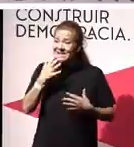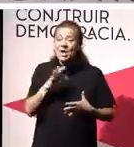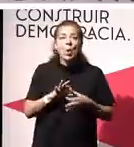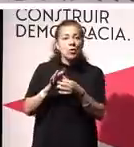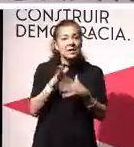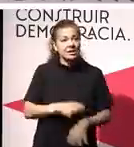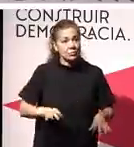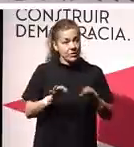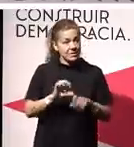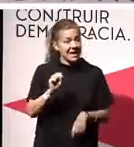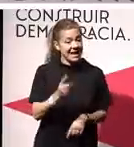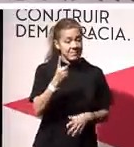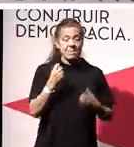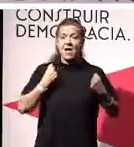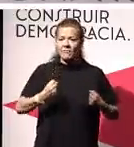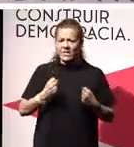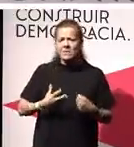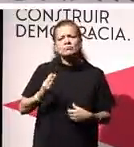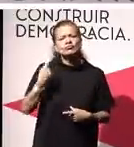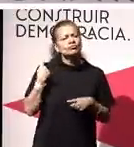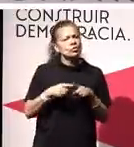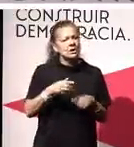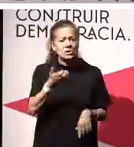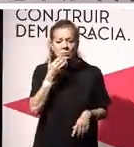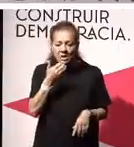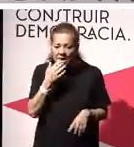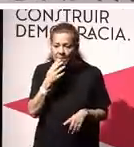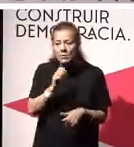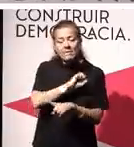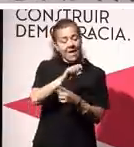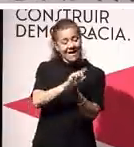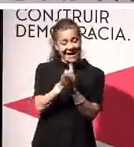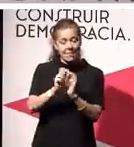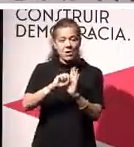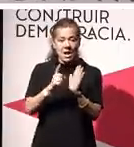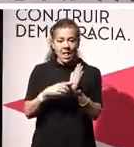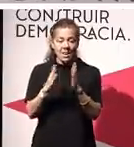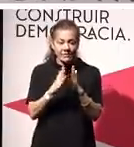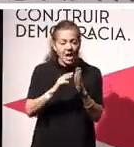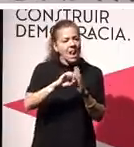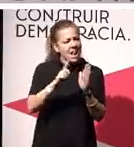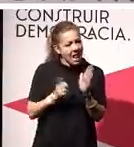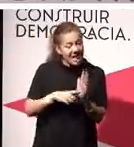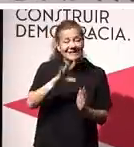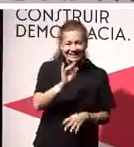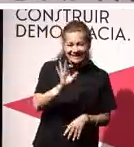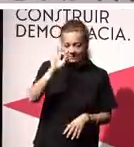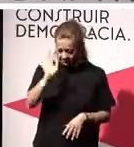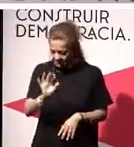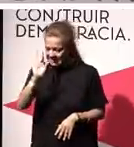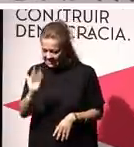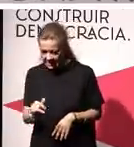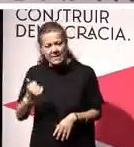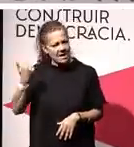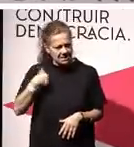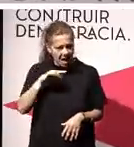Podemos fuera la primera fuerza habría muchas cosas como la derogación de la reforma laboral, como la ley de vivienda, como la ley solo sí es sí, que hace mucho que ya